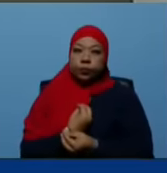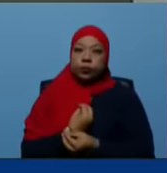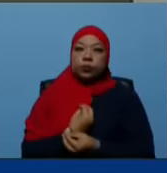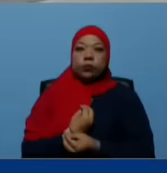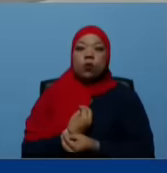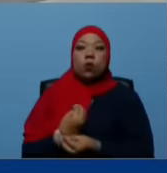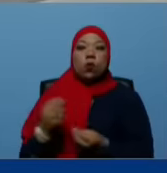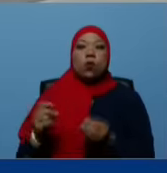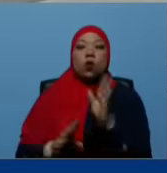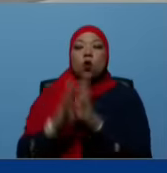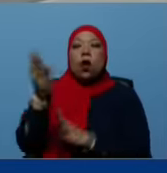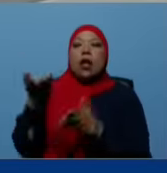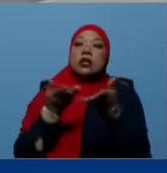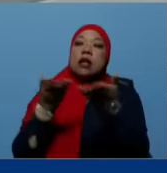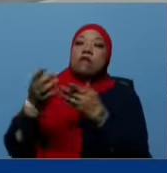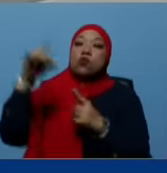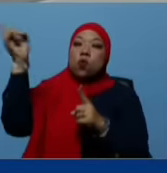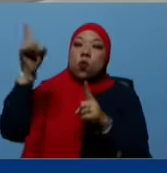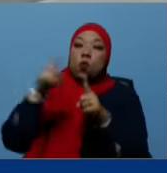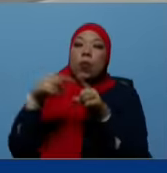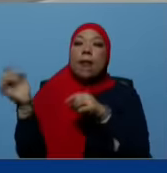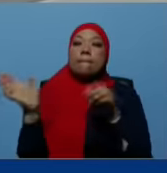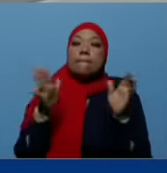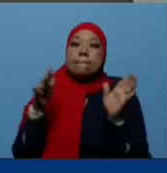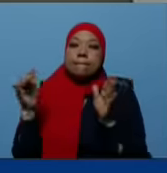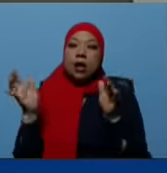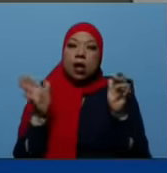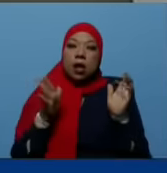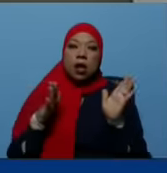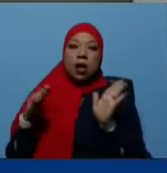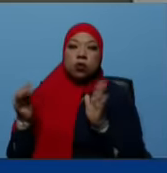cuando recuperamos el servicio eléctrico en marzo